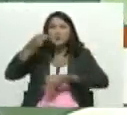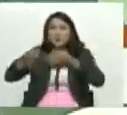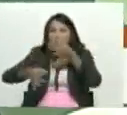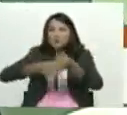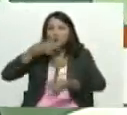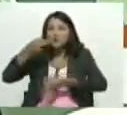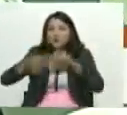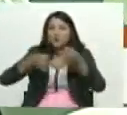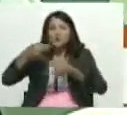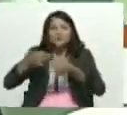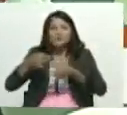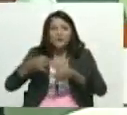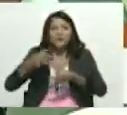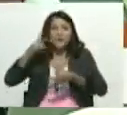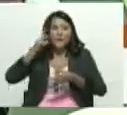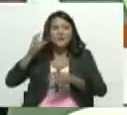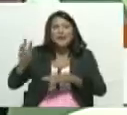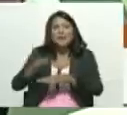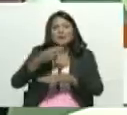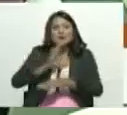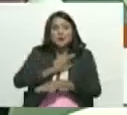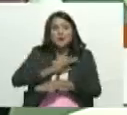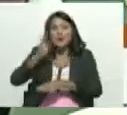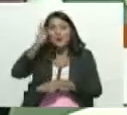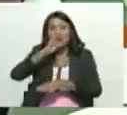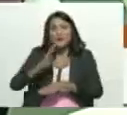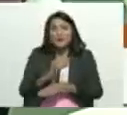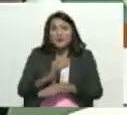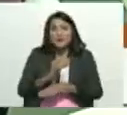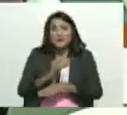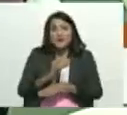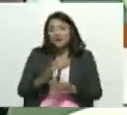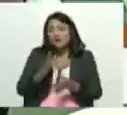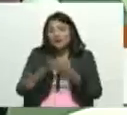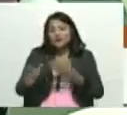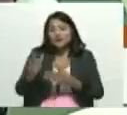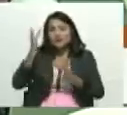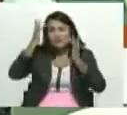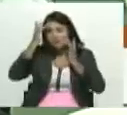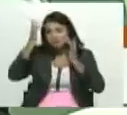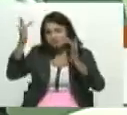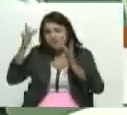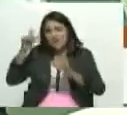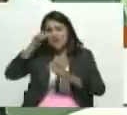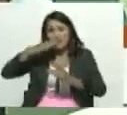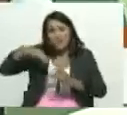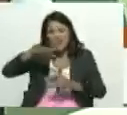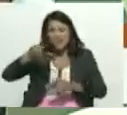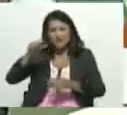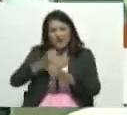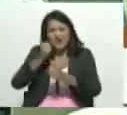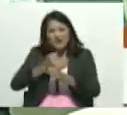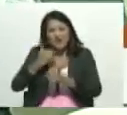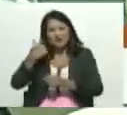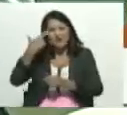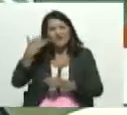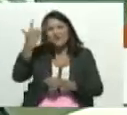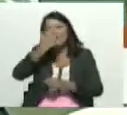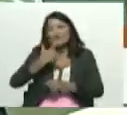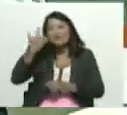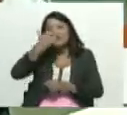por el Samba sobre el papel de la inteligencia proletaria negra de África